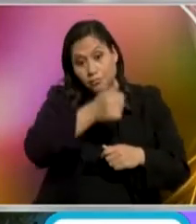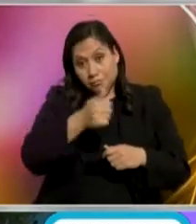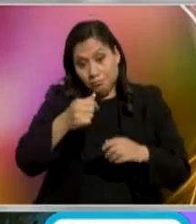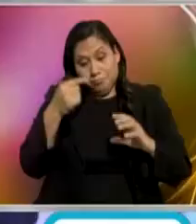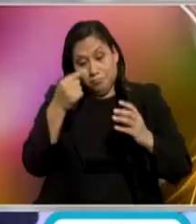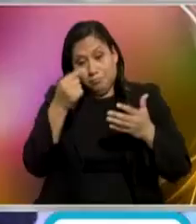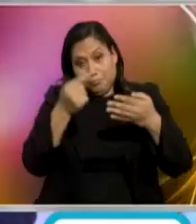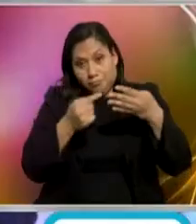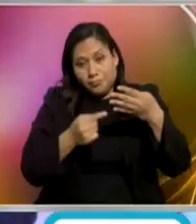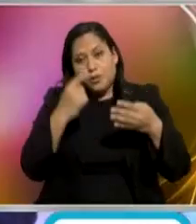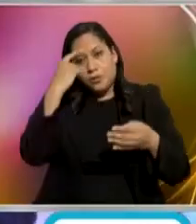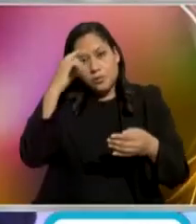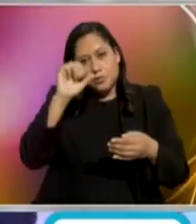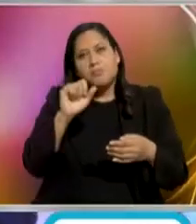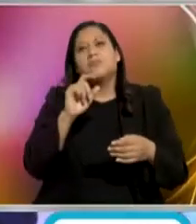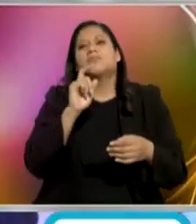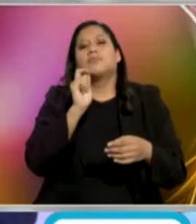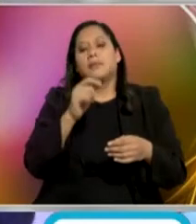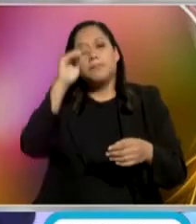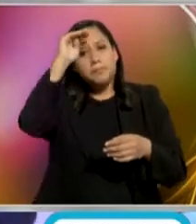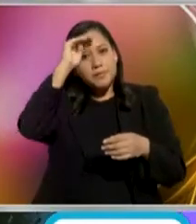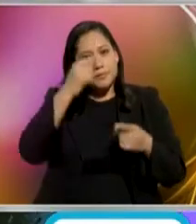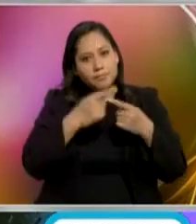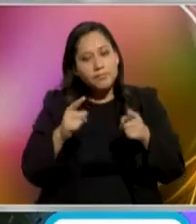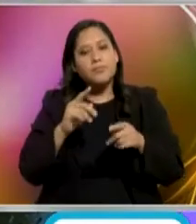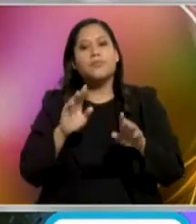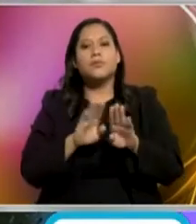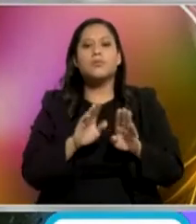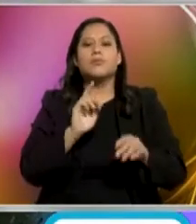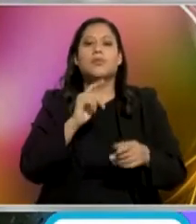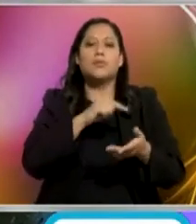propia concepción de a dónde vamos. Concepción. Así